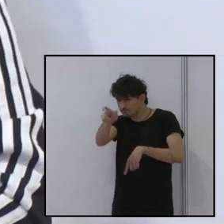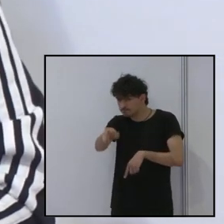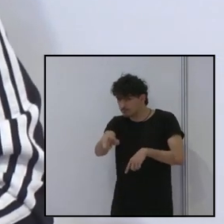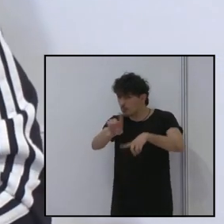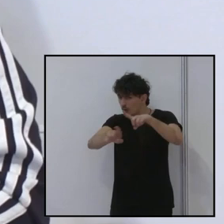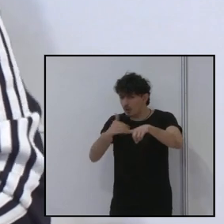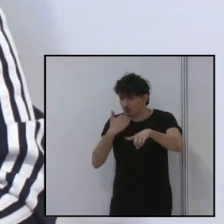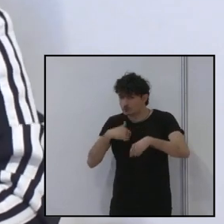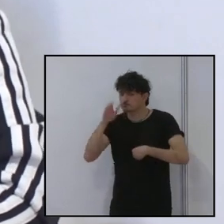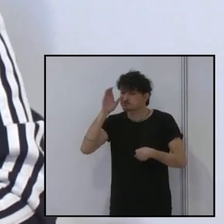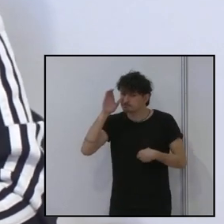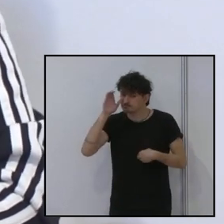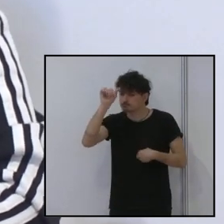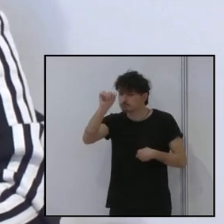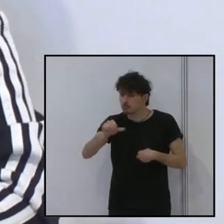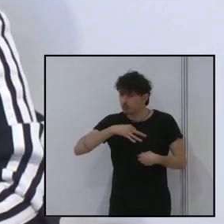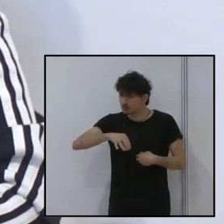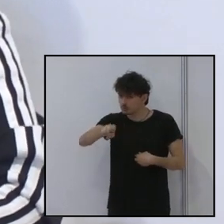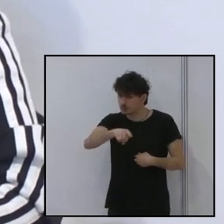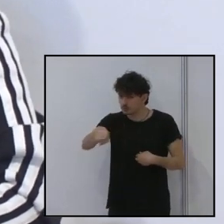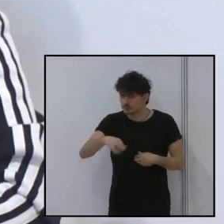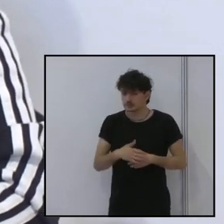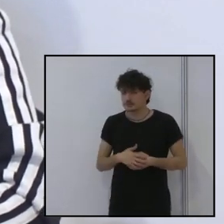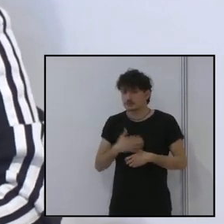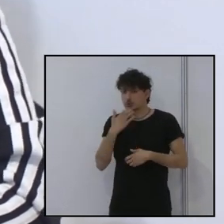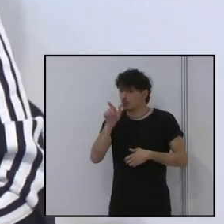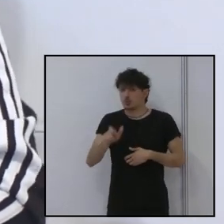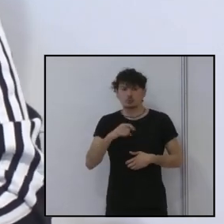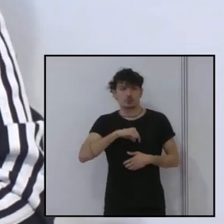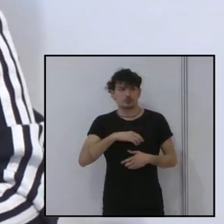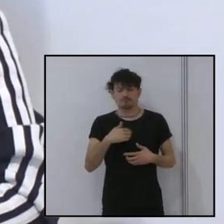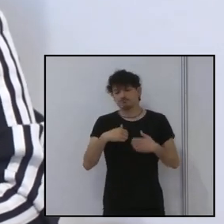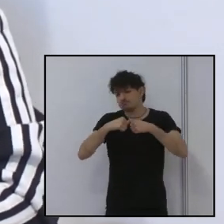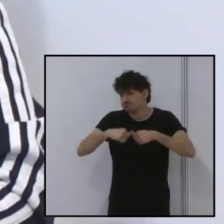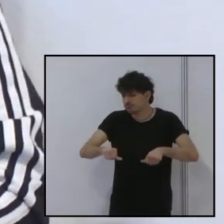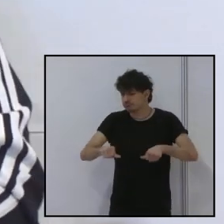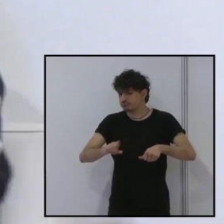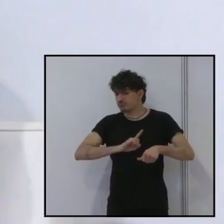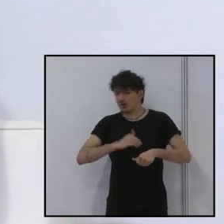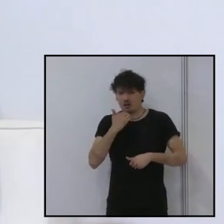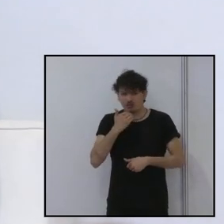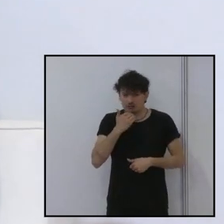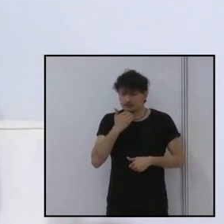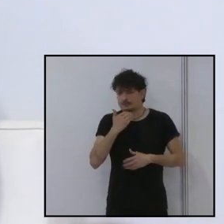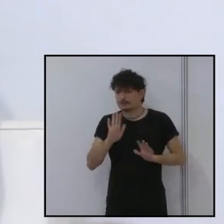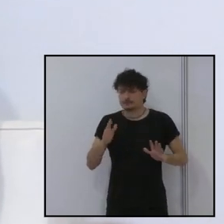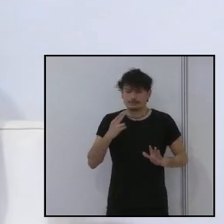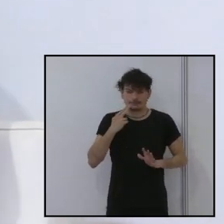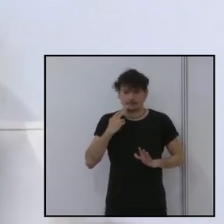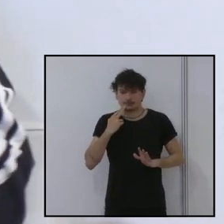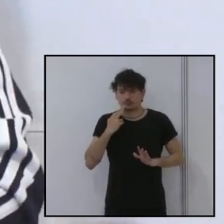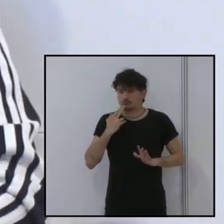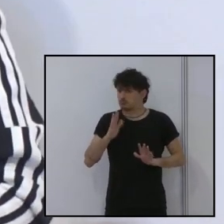que puede hablar abiertamente sin que nadie le ponga etiquetas o cambie su forma de actuar con él, pues será mucho más sencillo, claro. Entonces, creo que lo que deberíamos hacer es